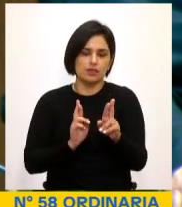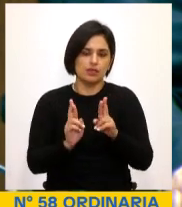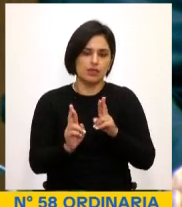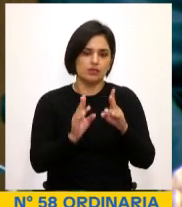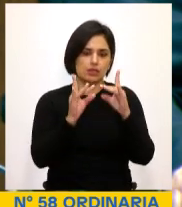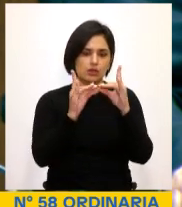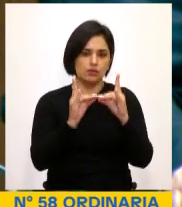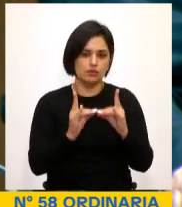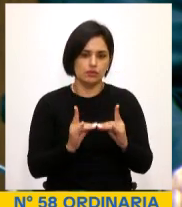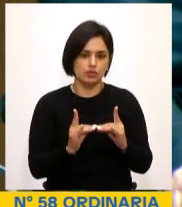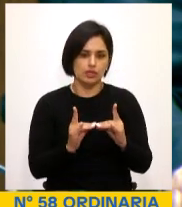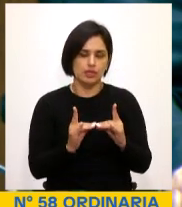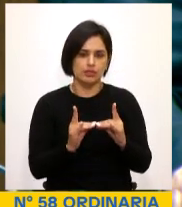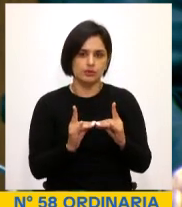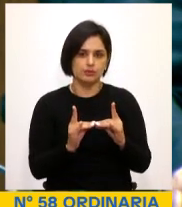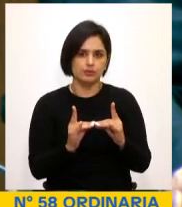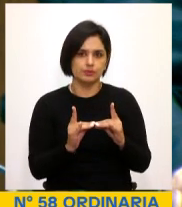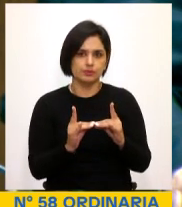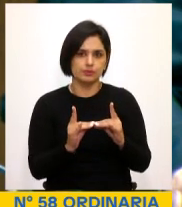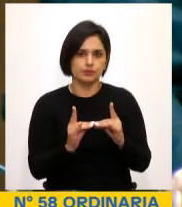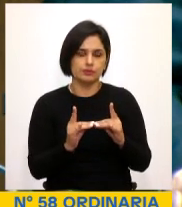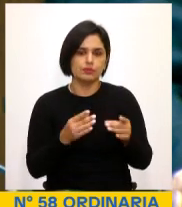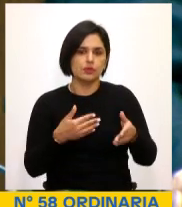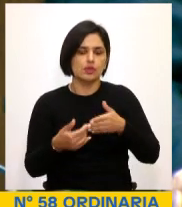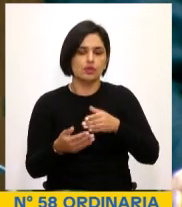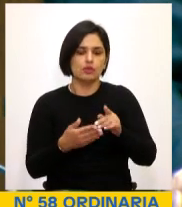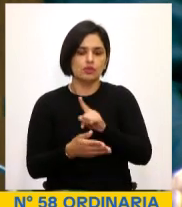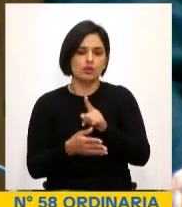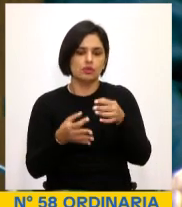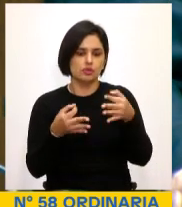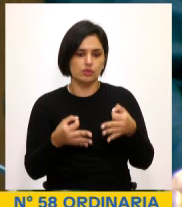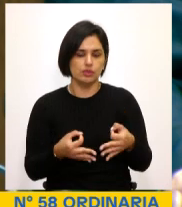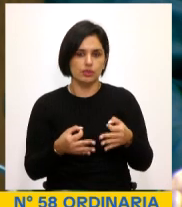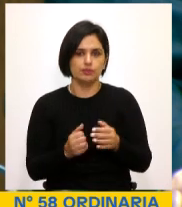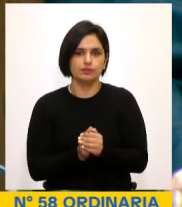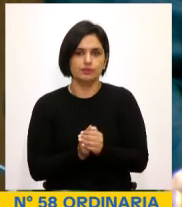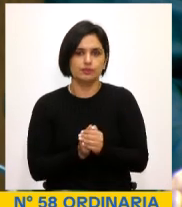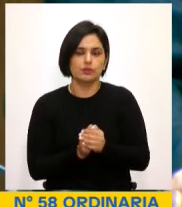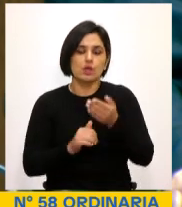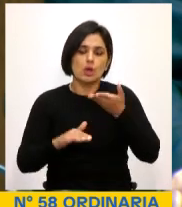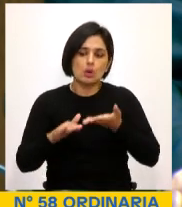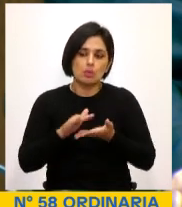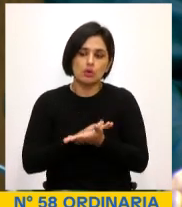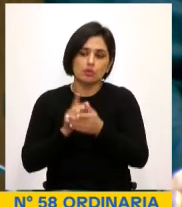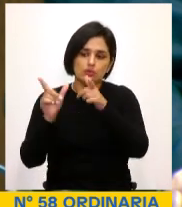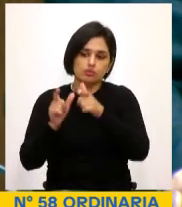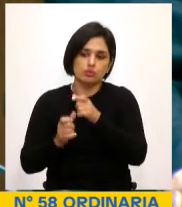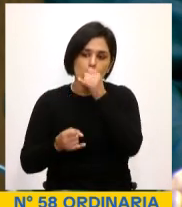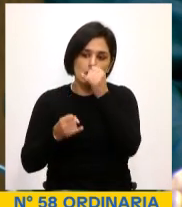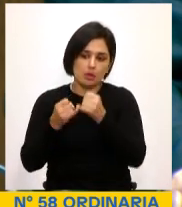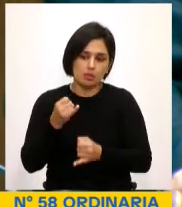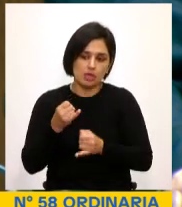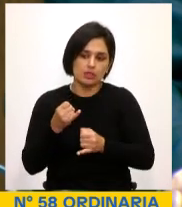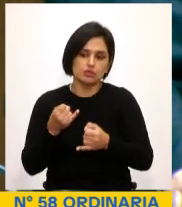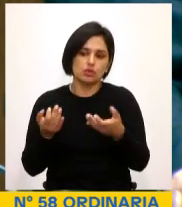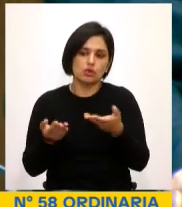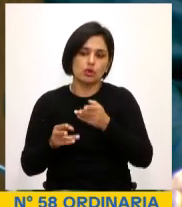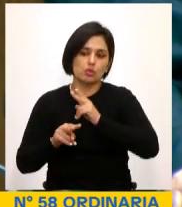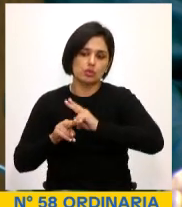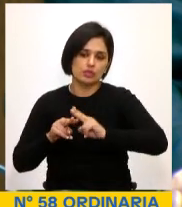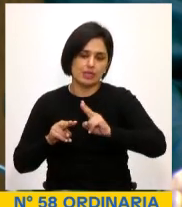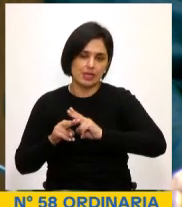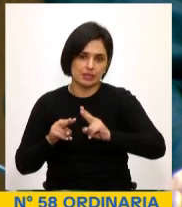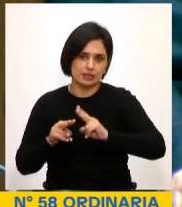funerales de alto riesgo que generan inseguridad Social para ello se propone reducir el plazo en el que deben realizarse la